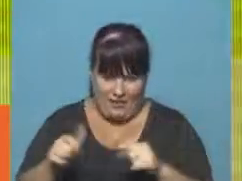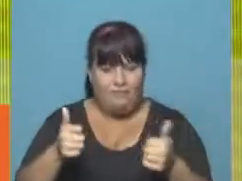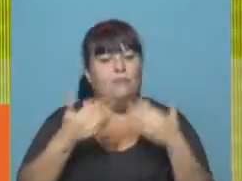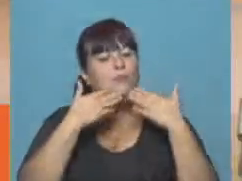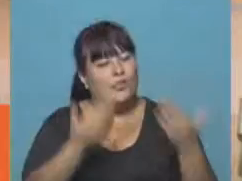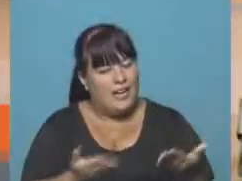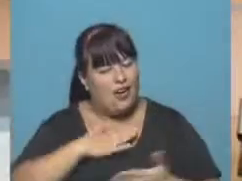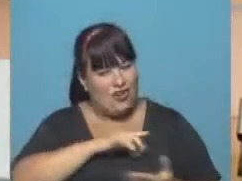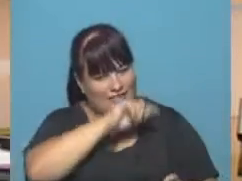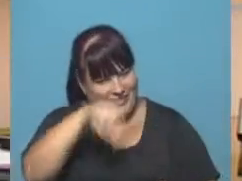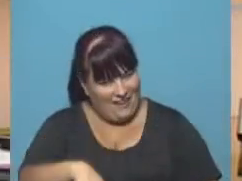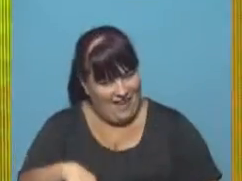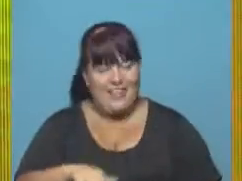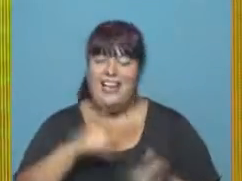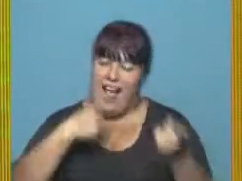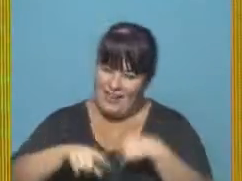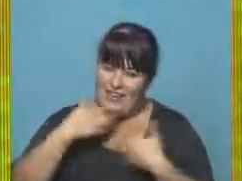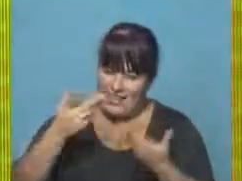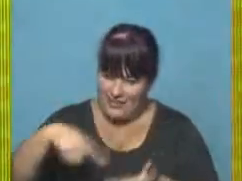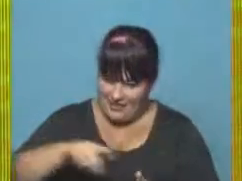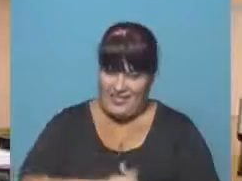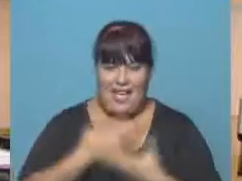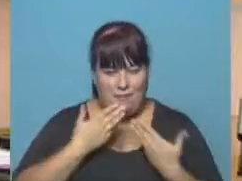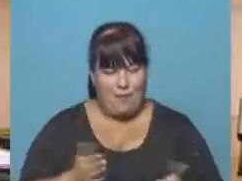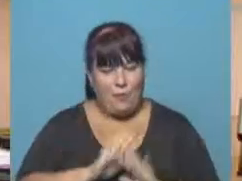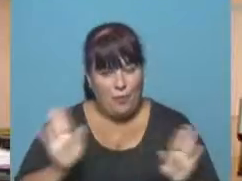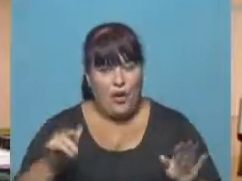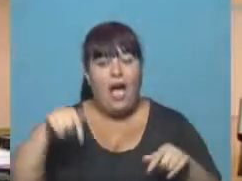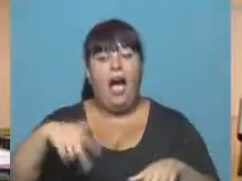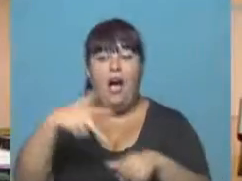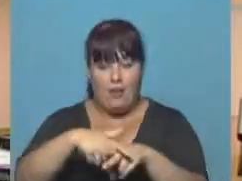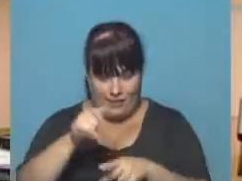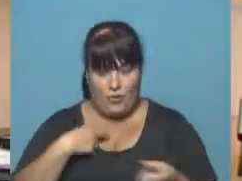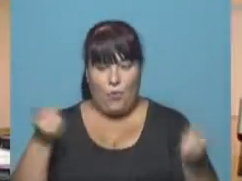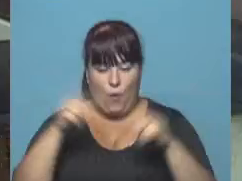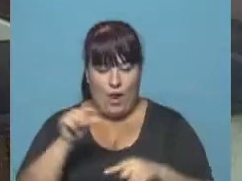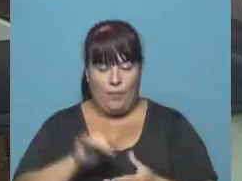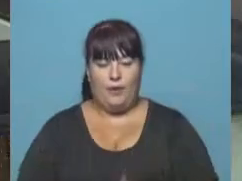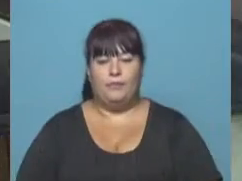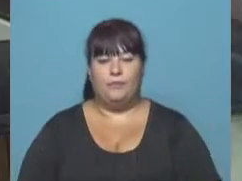Muchísimas gracias, un placer haberlo tenido aquí. Al contrario, gracias a ustedes. Bien, vamos a hacer una pausa, ¿sí? Muy breve.